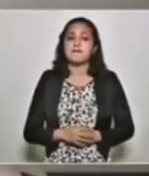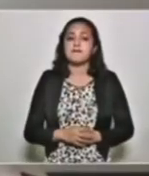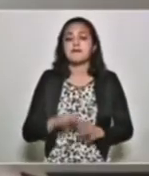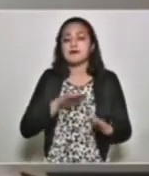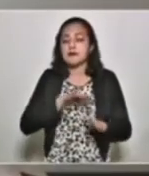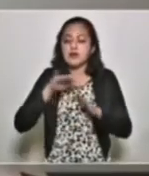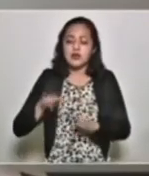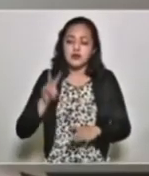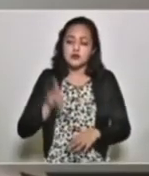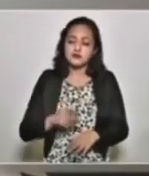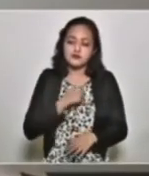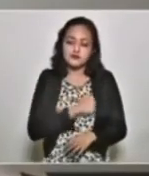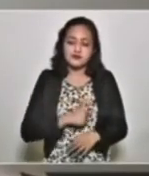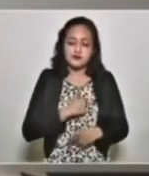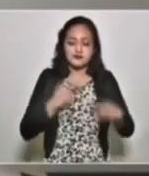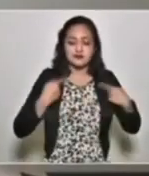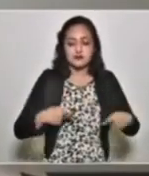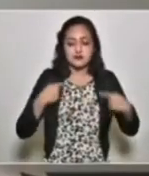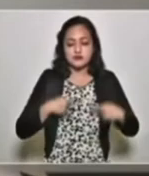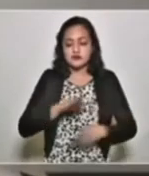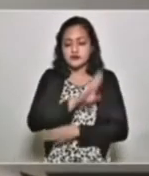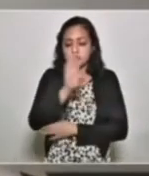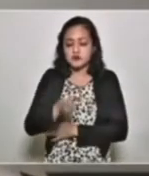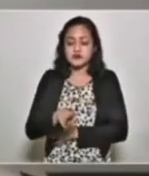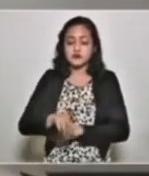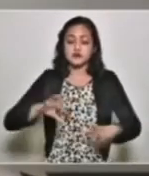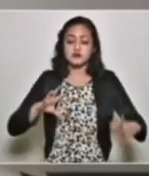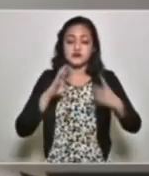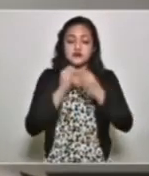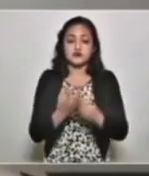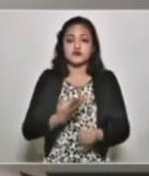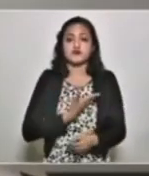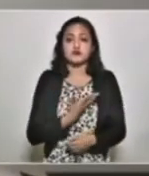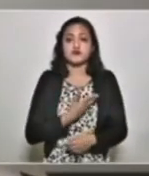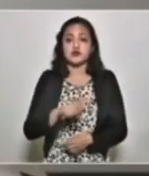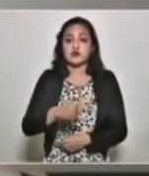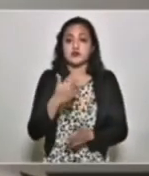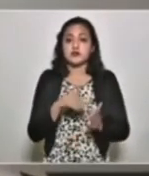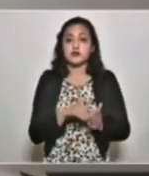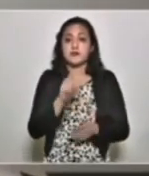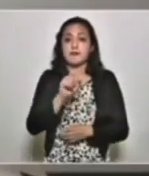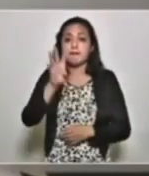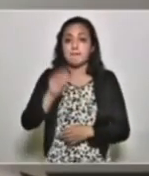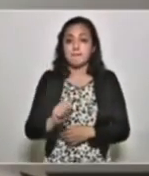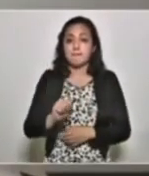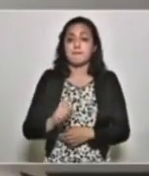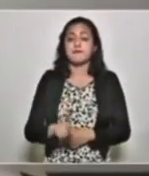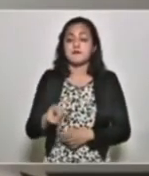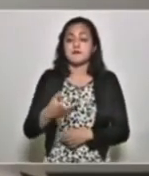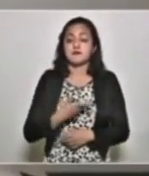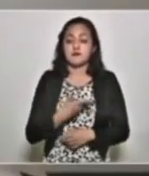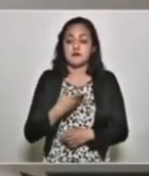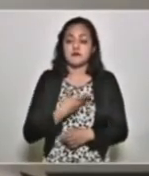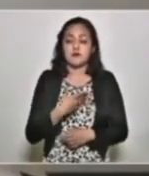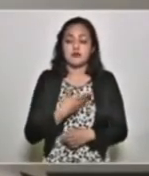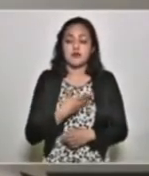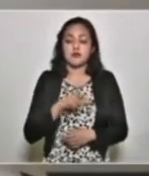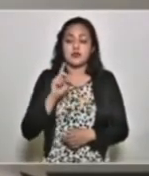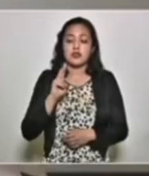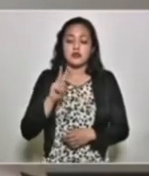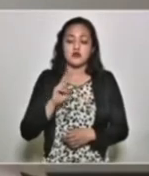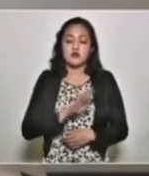En lo que respecta, lamentablemente, a las defunciones, tenemos un acumulado de 12.029, teniendo